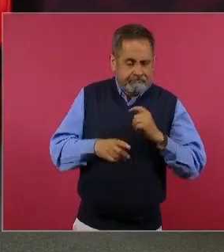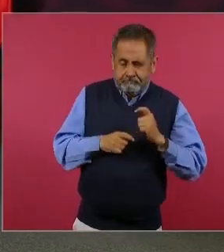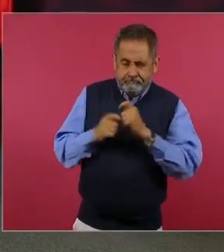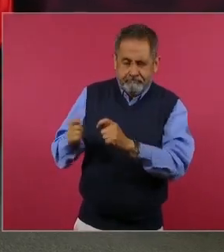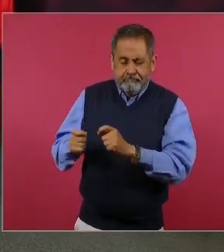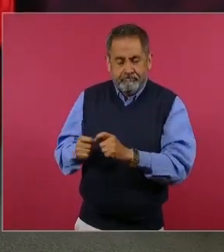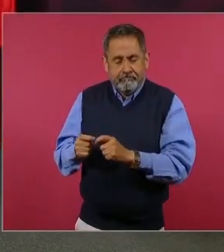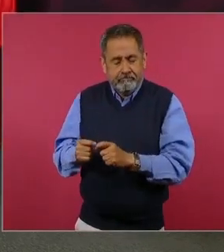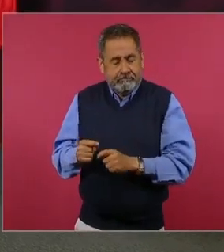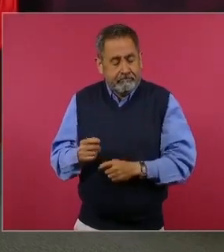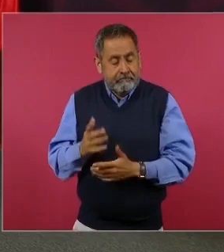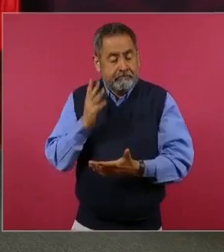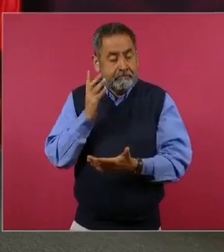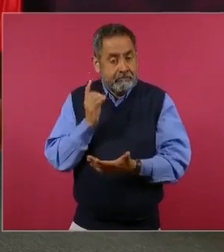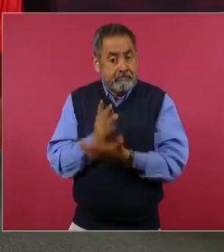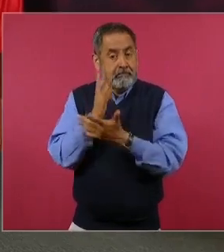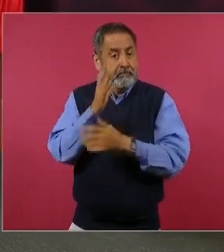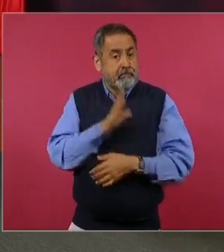inédita.